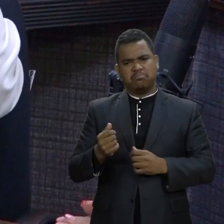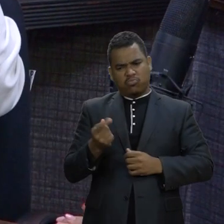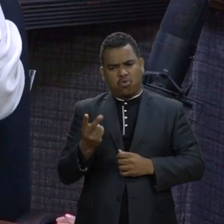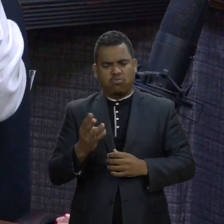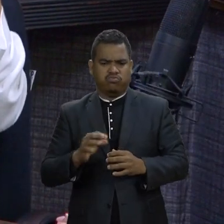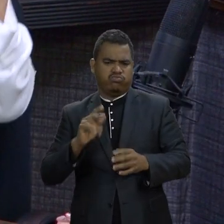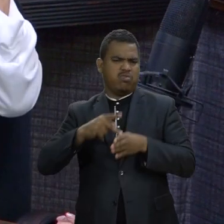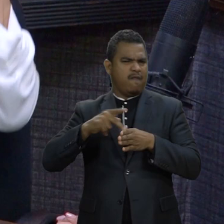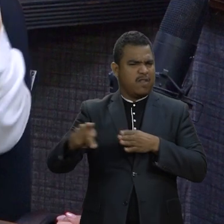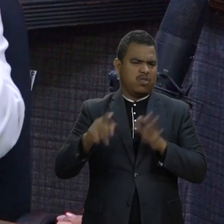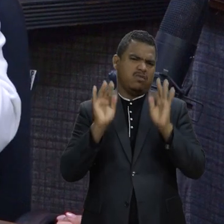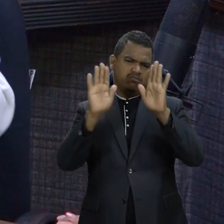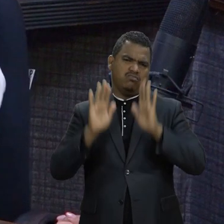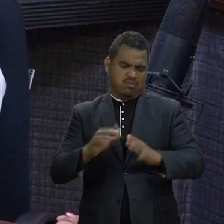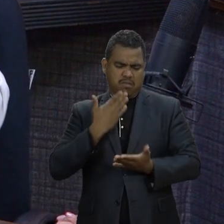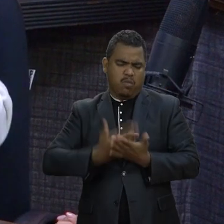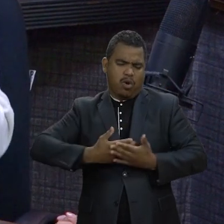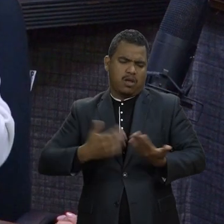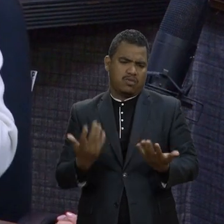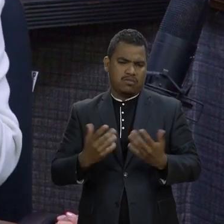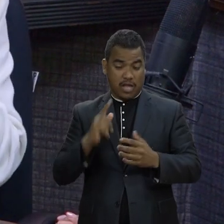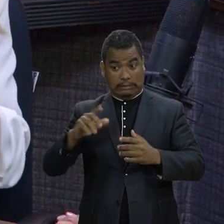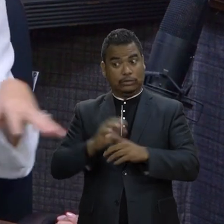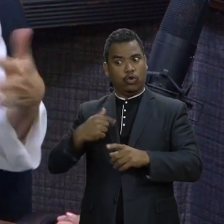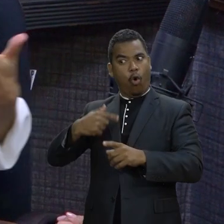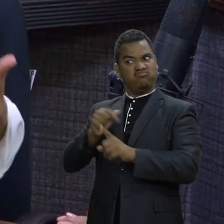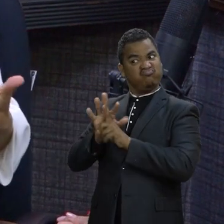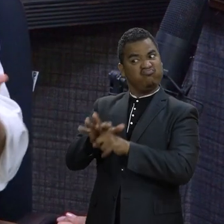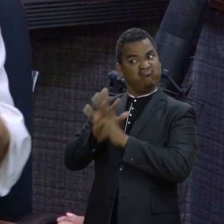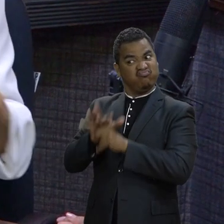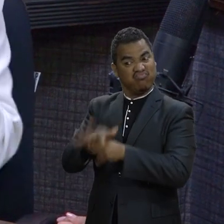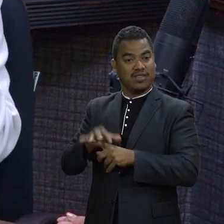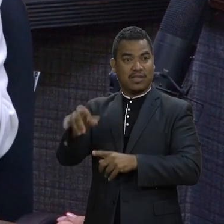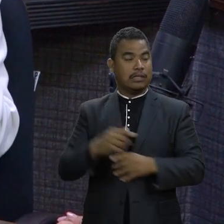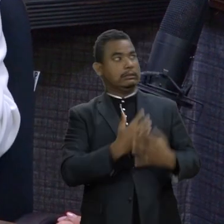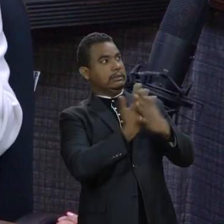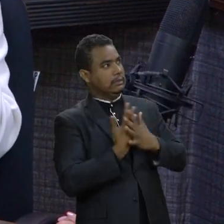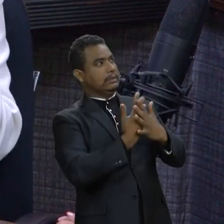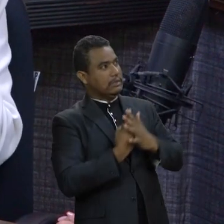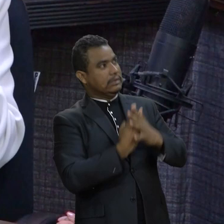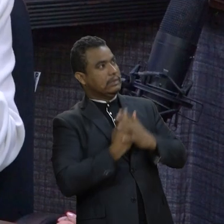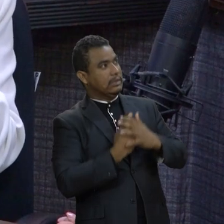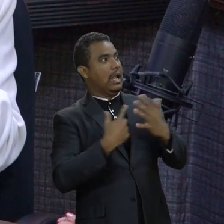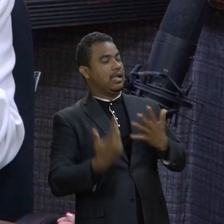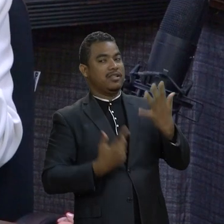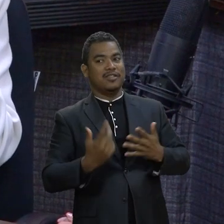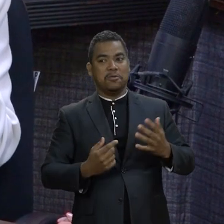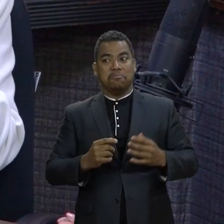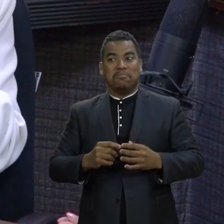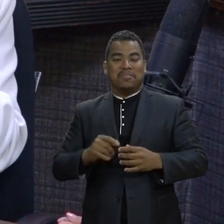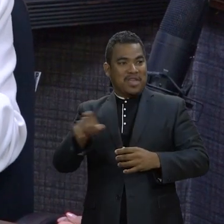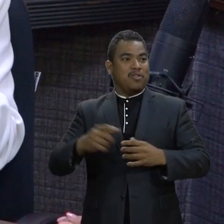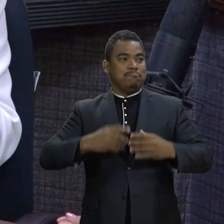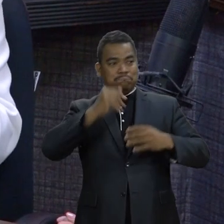expediente de 200 y pico de páginas. Y tú dices, wow, bueno. Pero tú tienes que leer, tú tienes que tener esa curiosidad